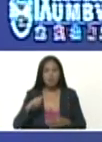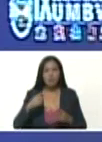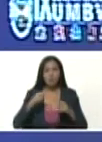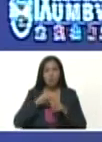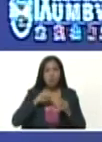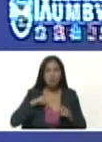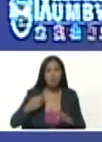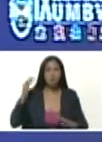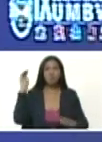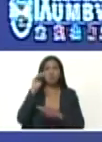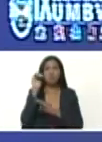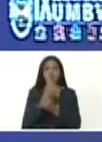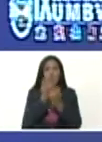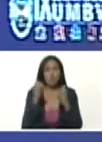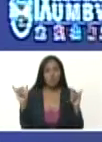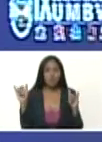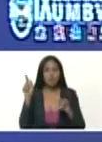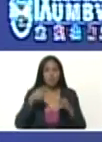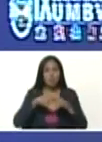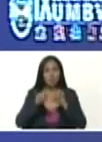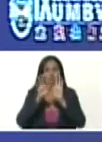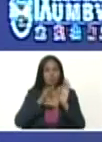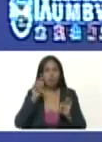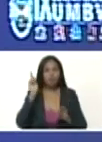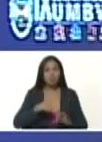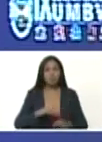nuestros futuros libertadores.